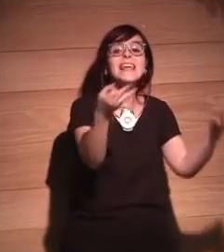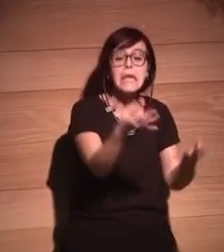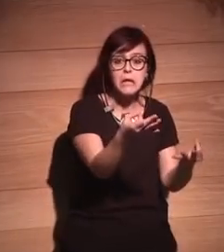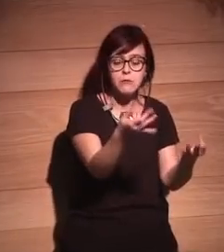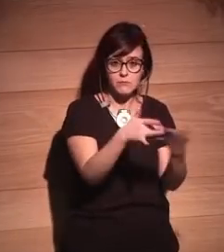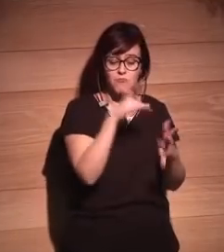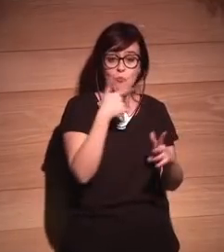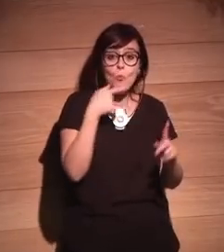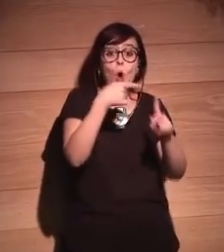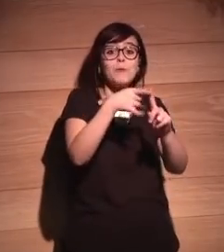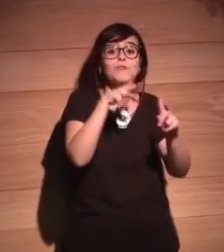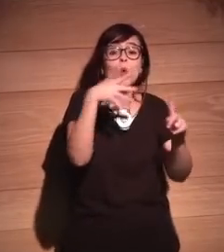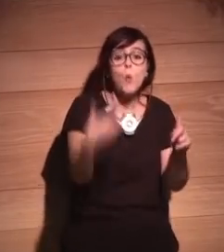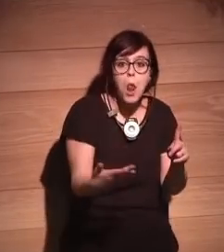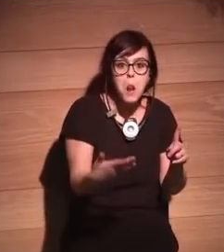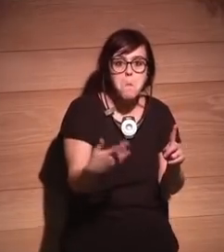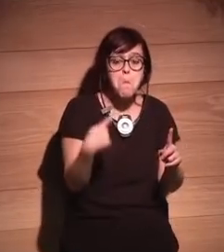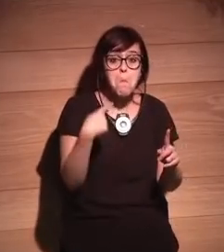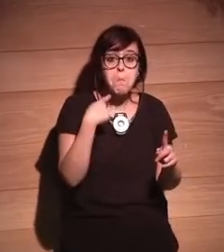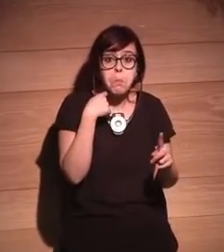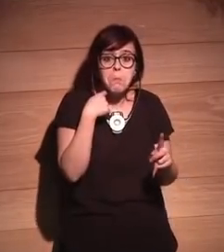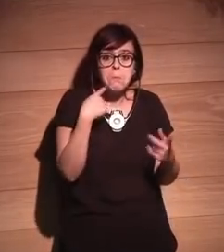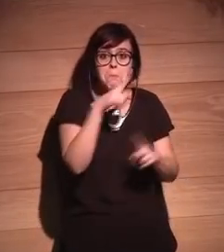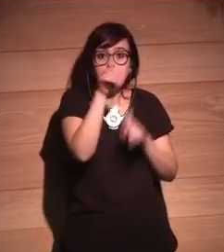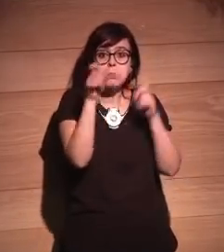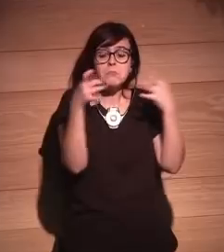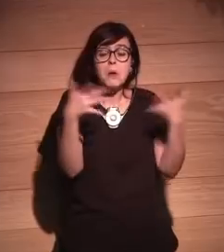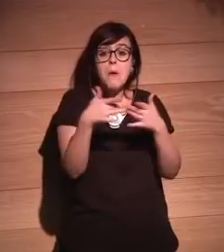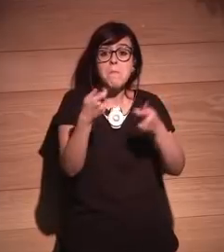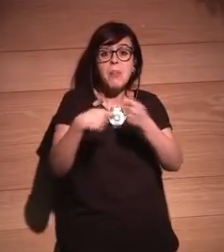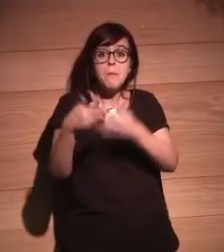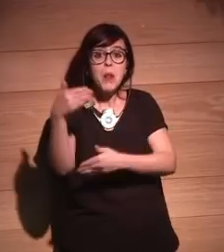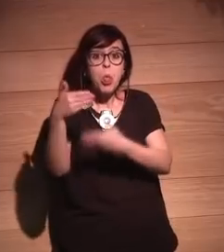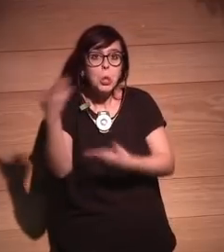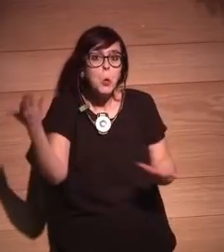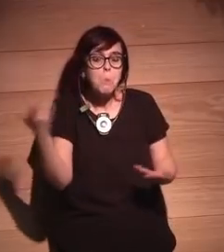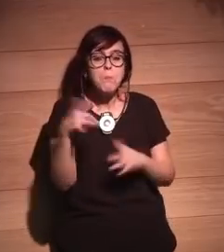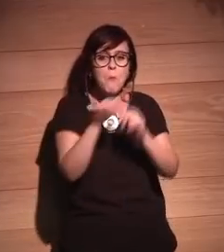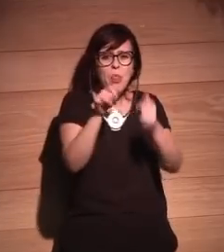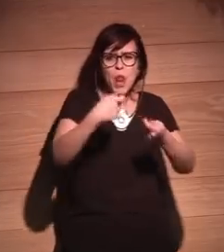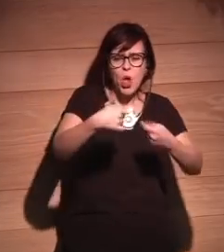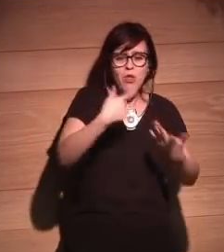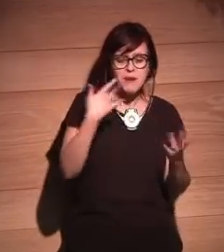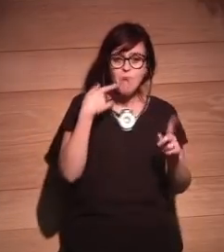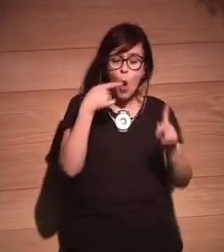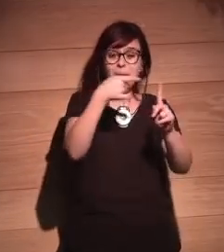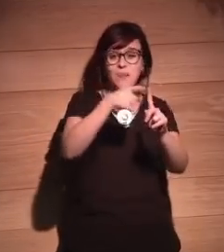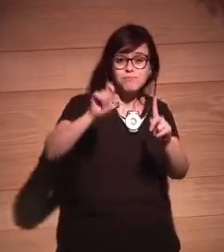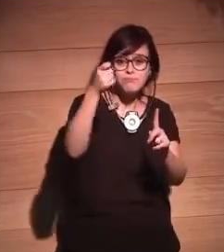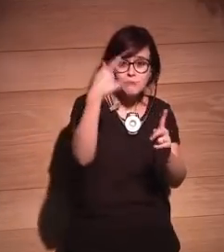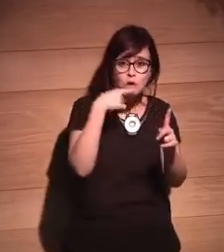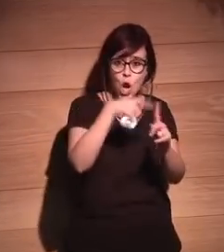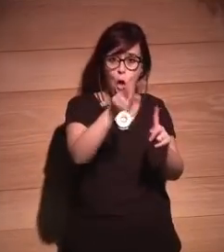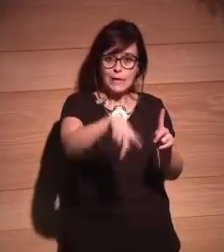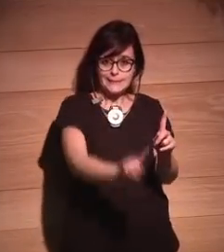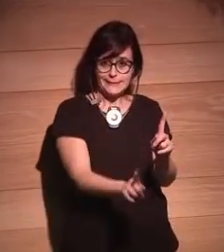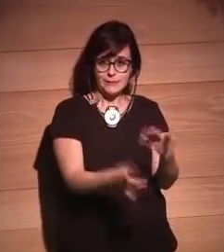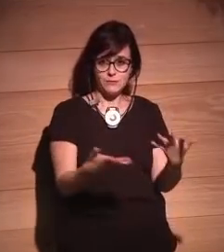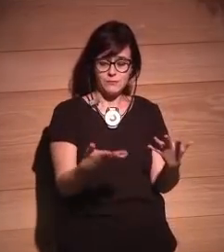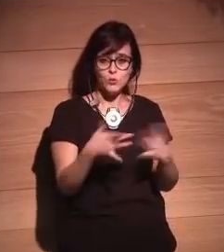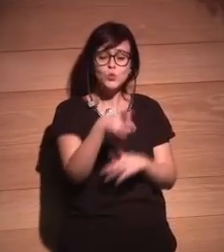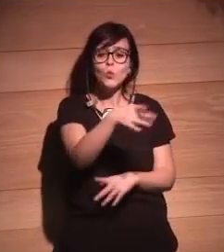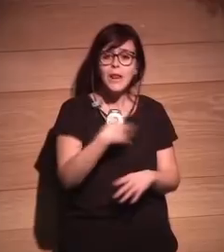sea, ¿cuál es el propósito que tenéis? Y lo han perdido. No saben muy bien. Vender periódicos, el modelo de negocio. No, perdona, ese no es el propósito. Es otra cosa,